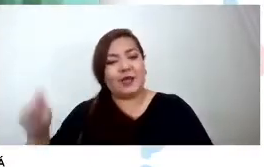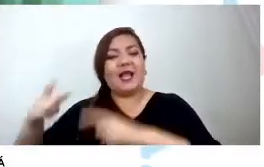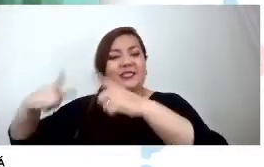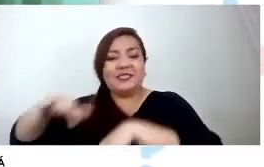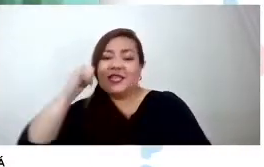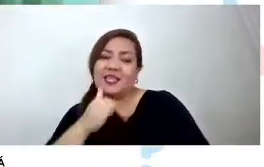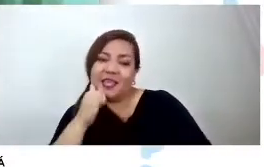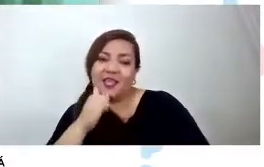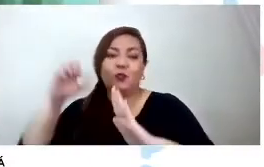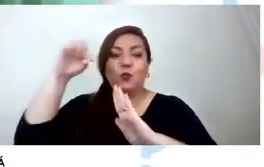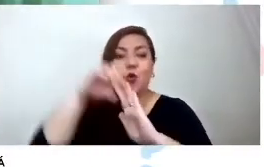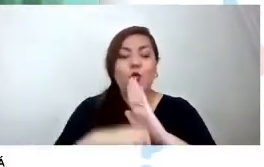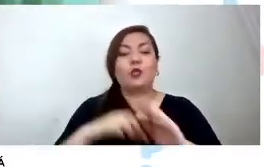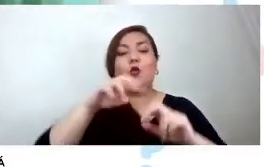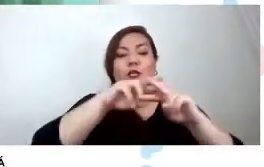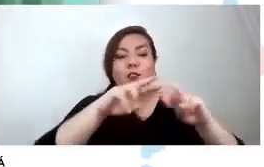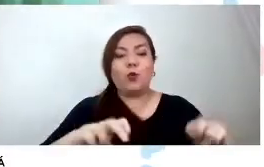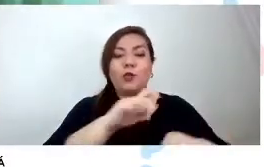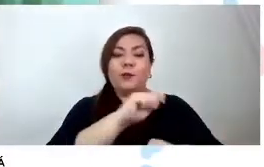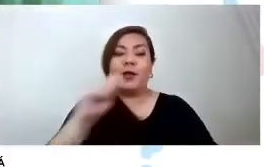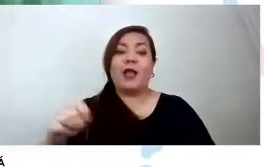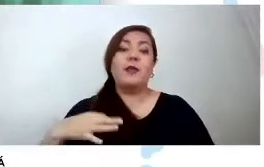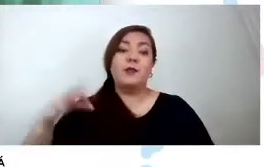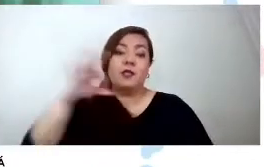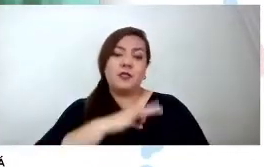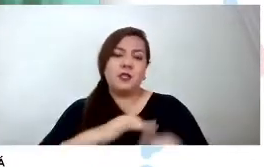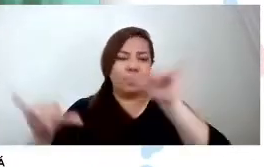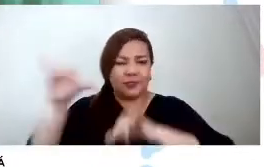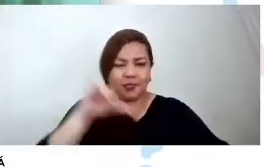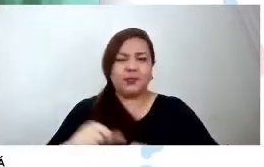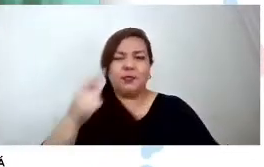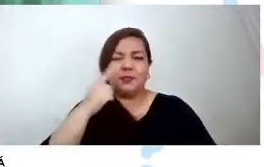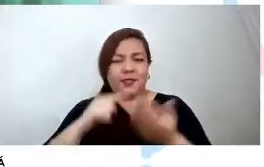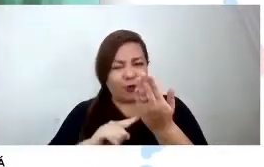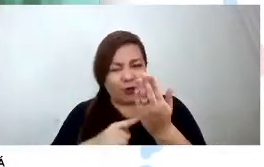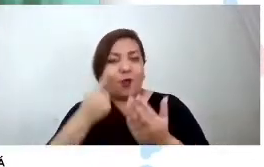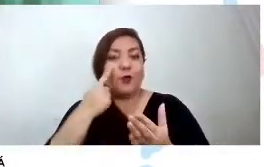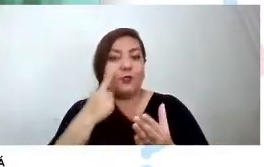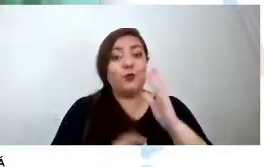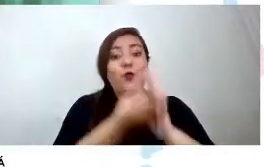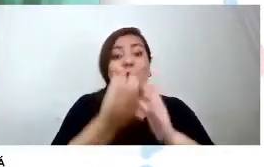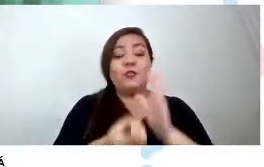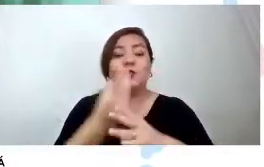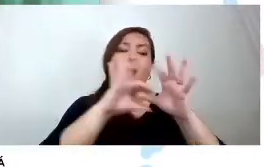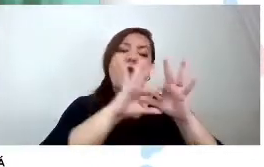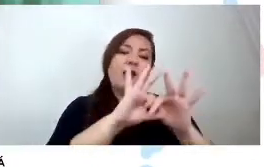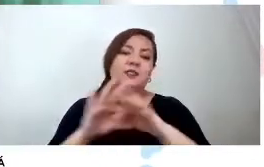Explora Tarapacá, y el Ministerio de Ciencia, Tecnología, Conocimiento e Innovación. Agradecemos el tiempo y la disposición